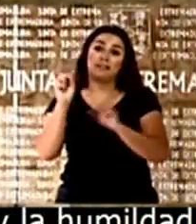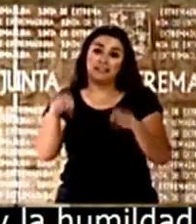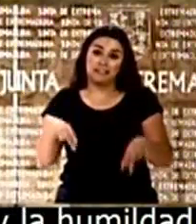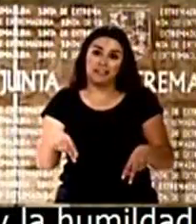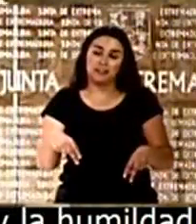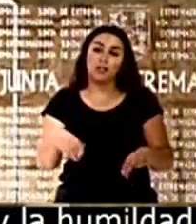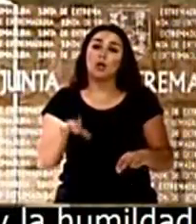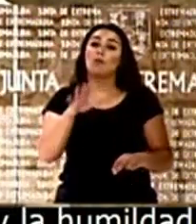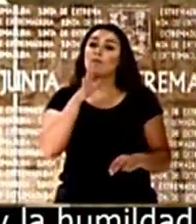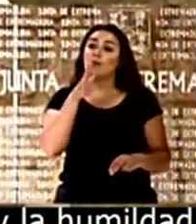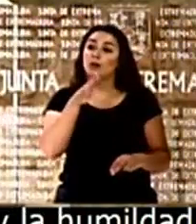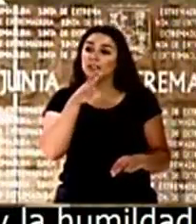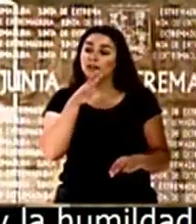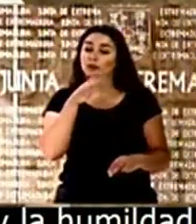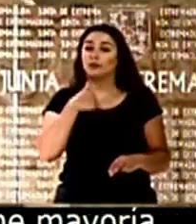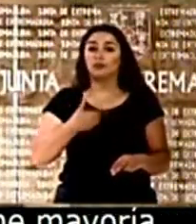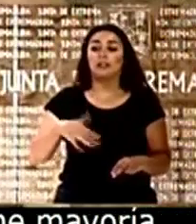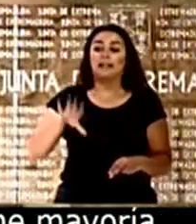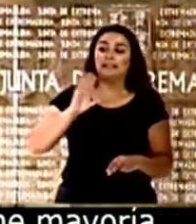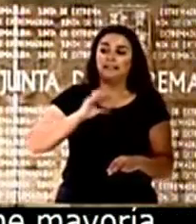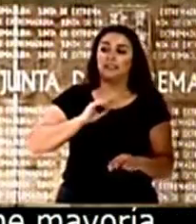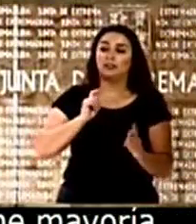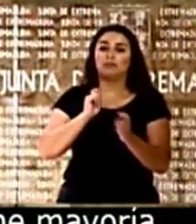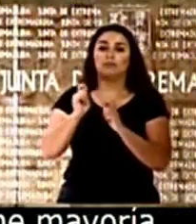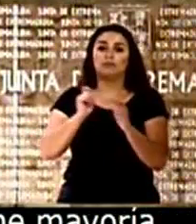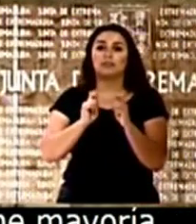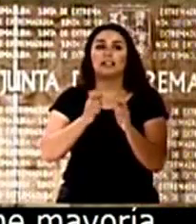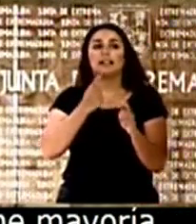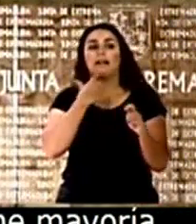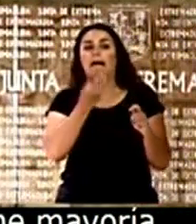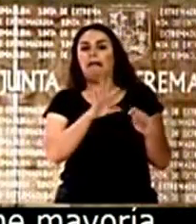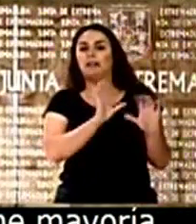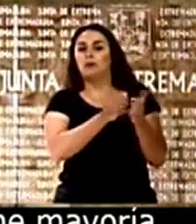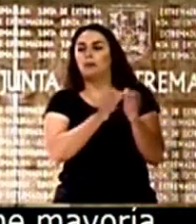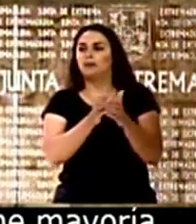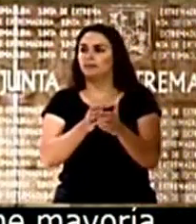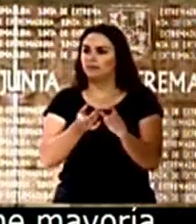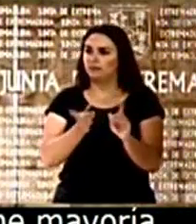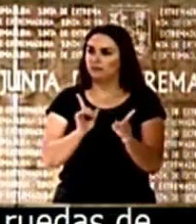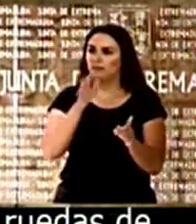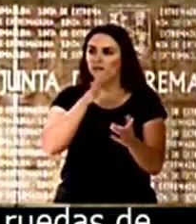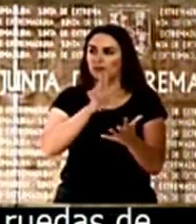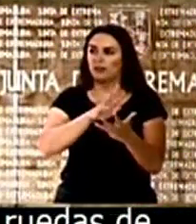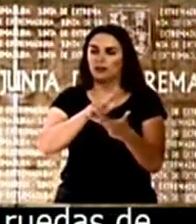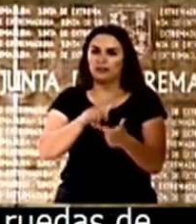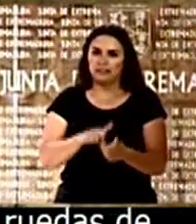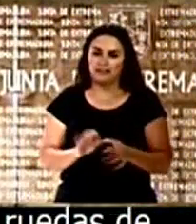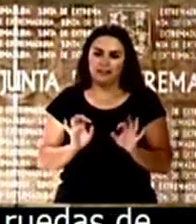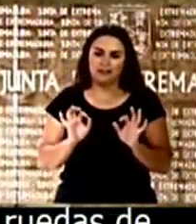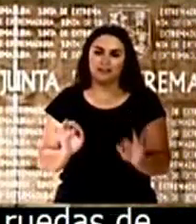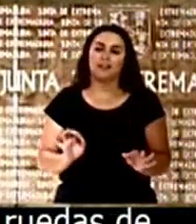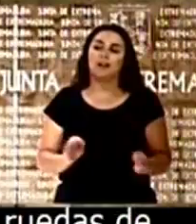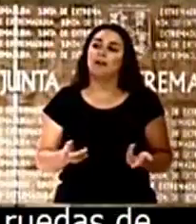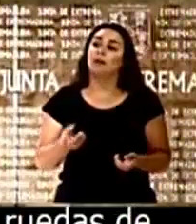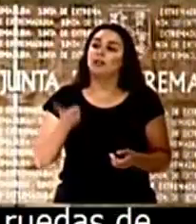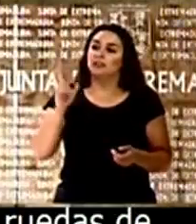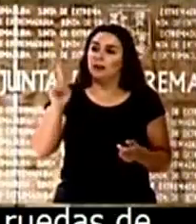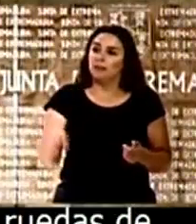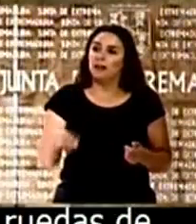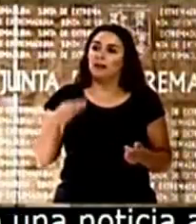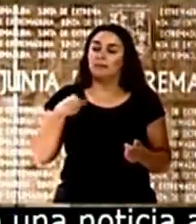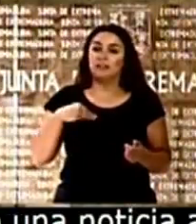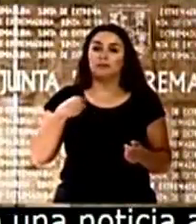eso puedo hasta entender las ruedas de prensa de hoy de los grupos parlamentarios ante una noticia así, pero también al mismo